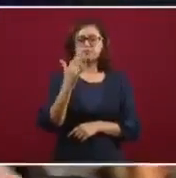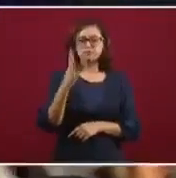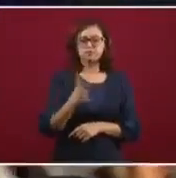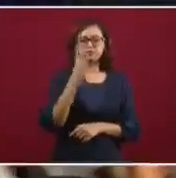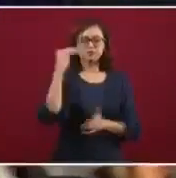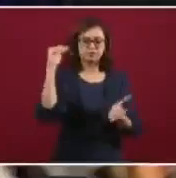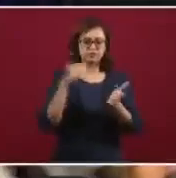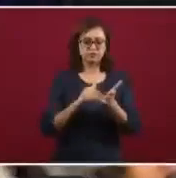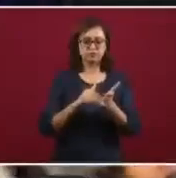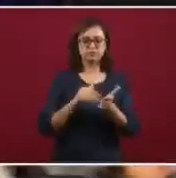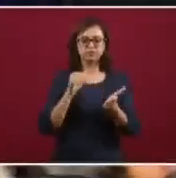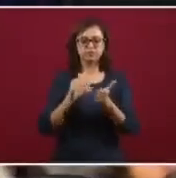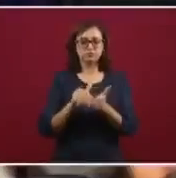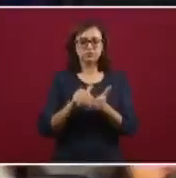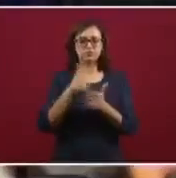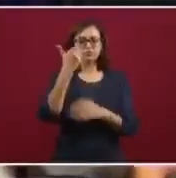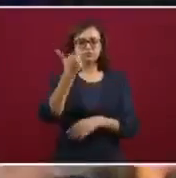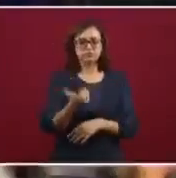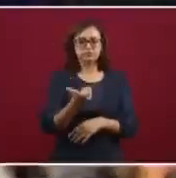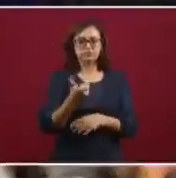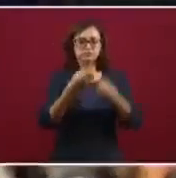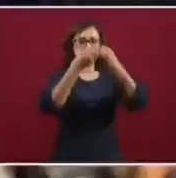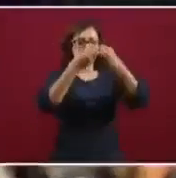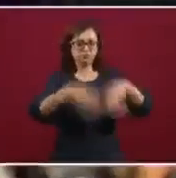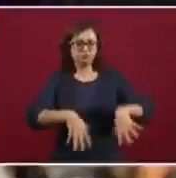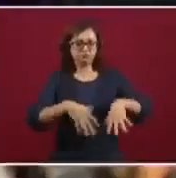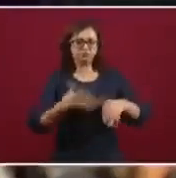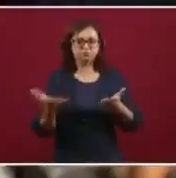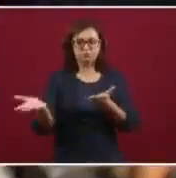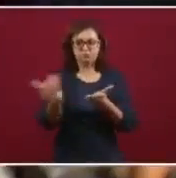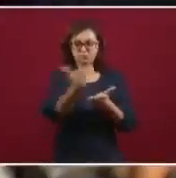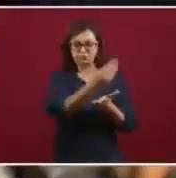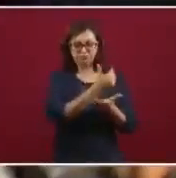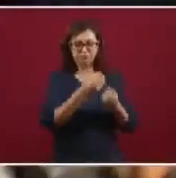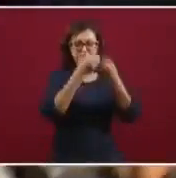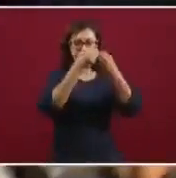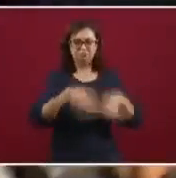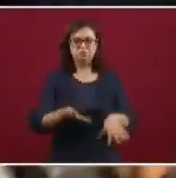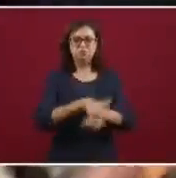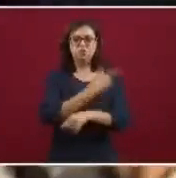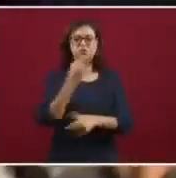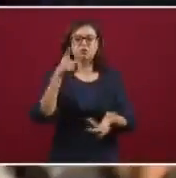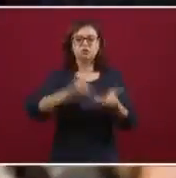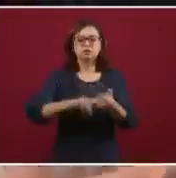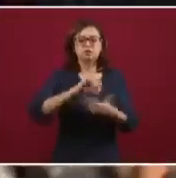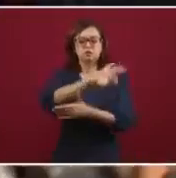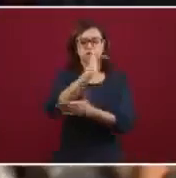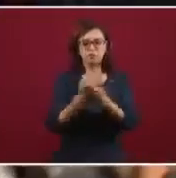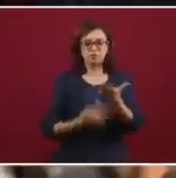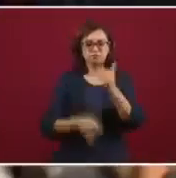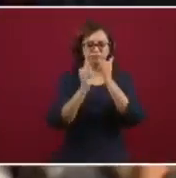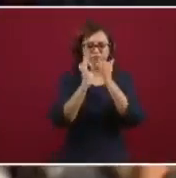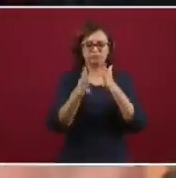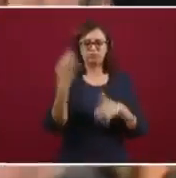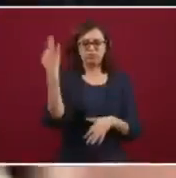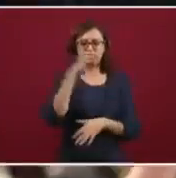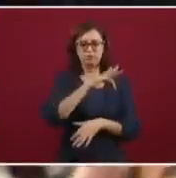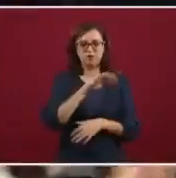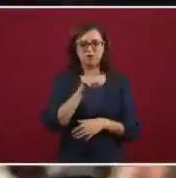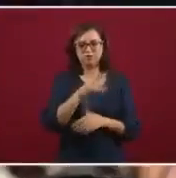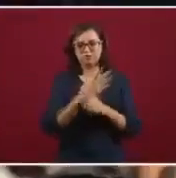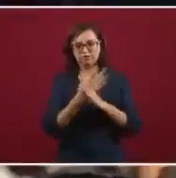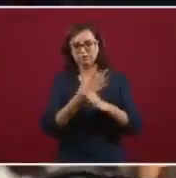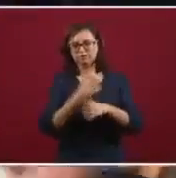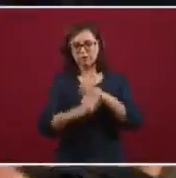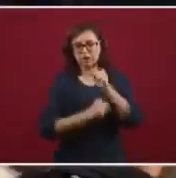mil millones de pesos que se han perdido, no se han recaudado por el asunto de las facturas falsas. Esto lo hablaba usted